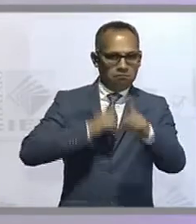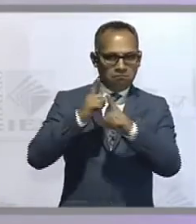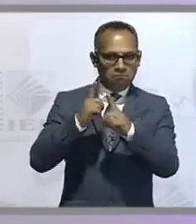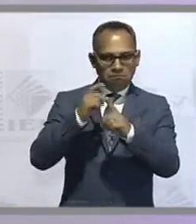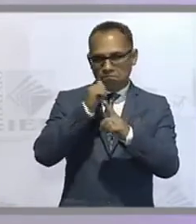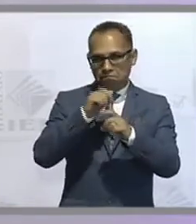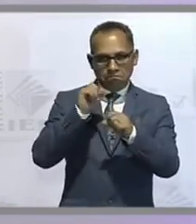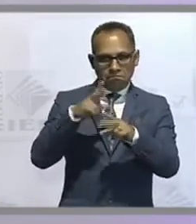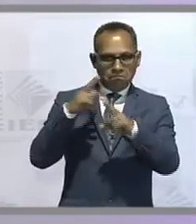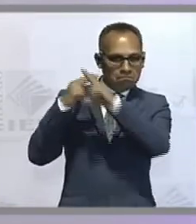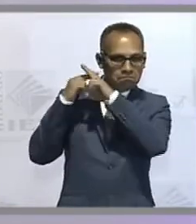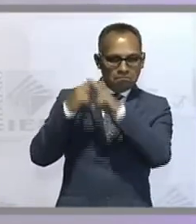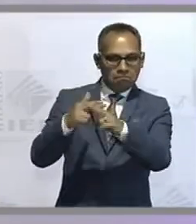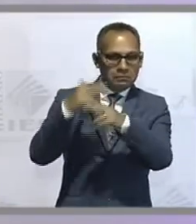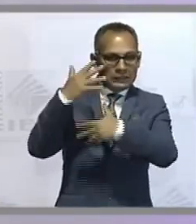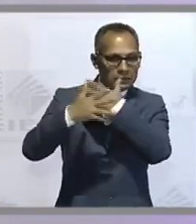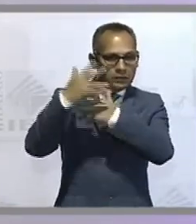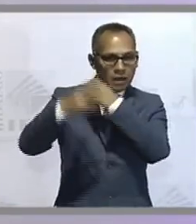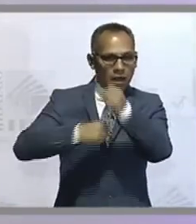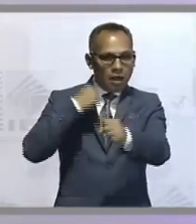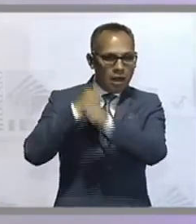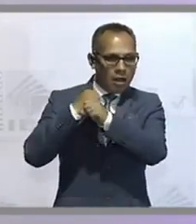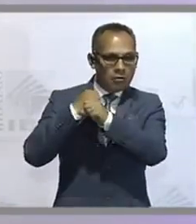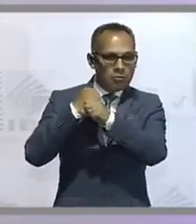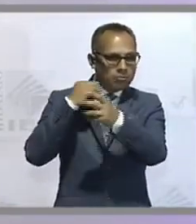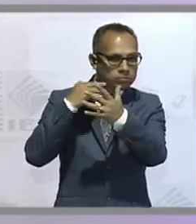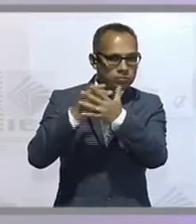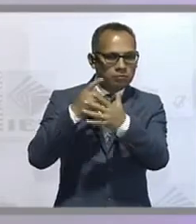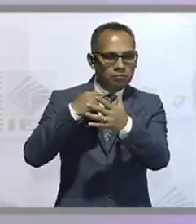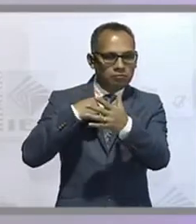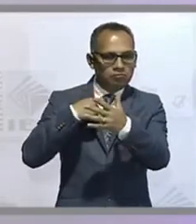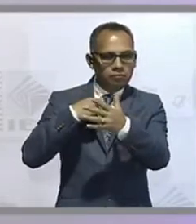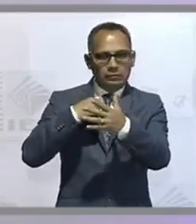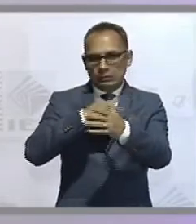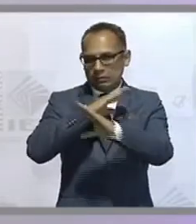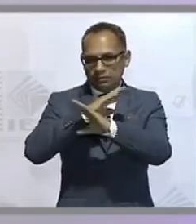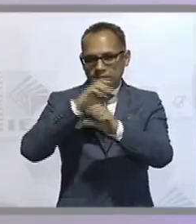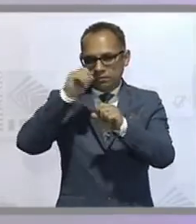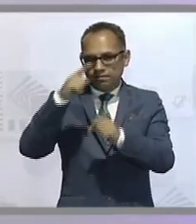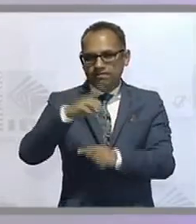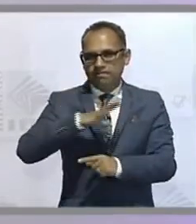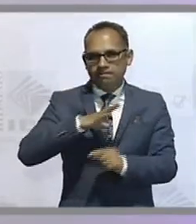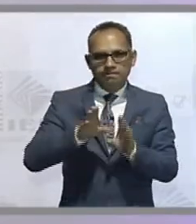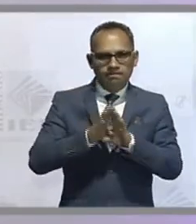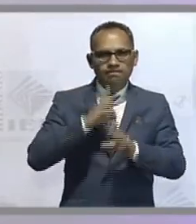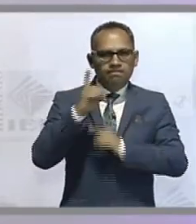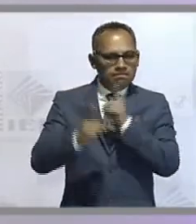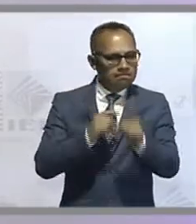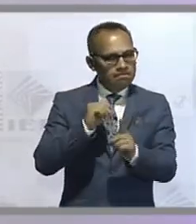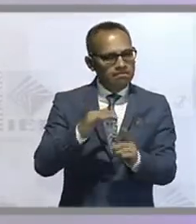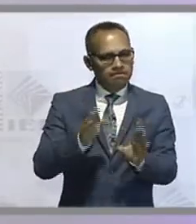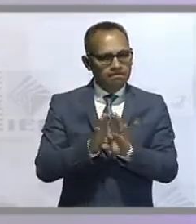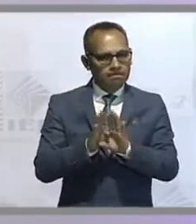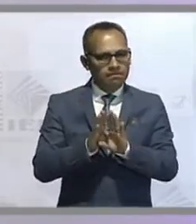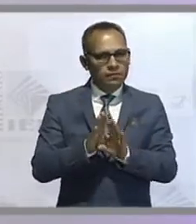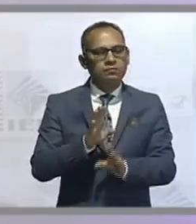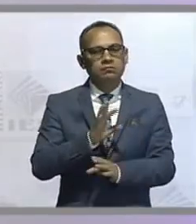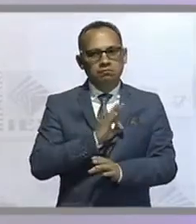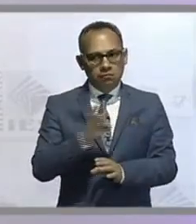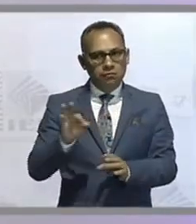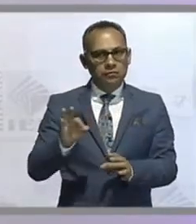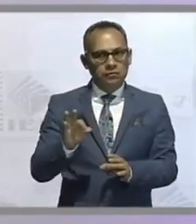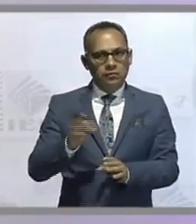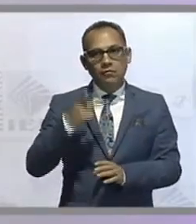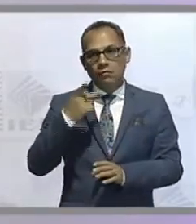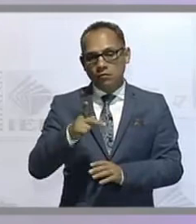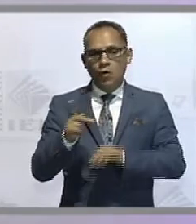dado clases eta y cuando entonces entiendo la falta de oportunidades para los deportistas además de muchas otras áreas y sé que necesitamos